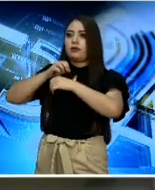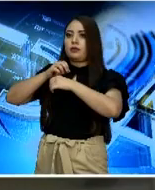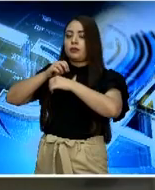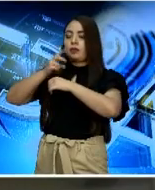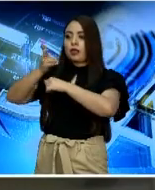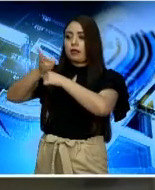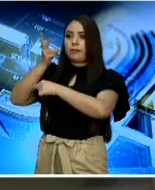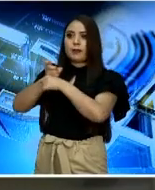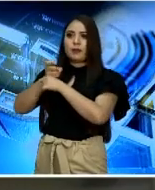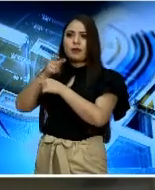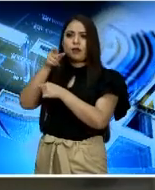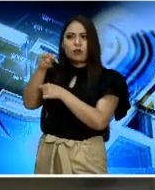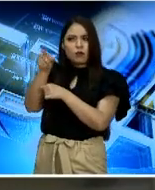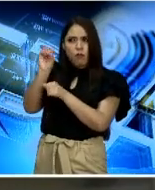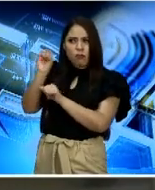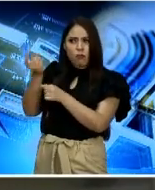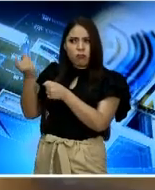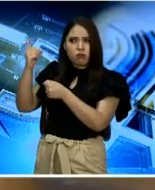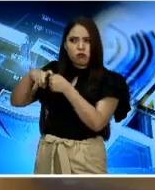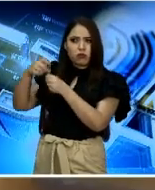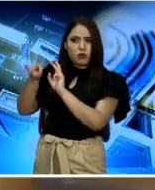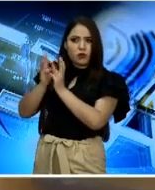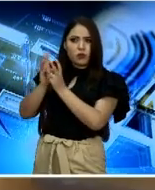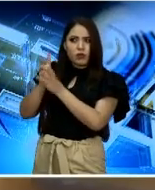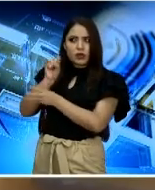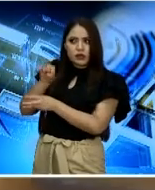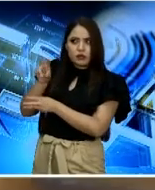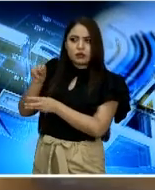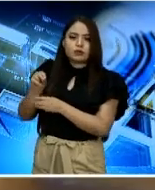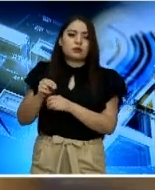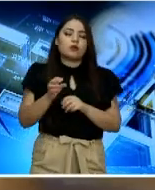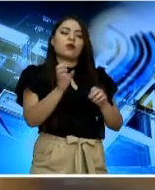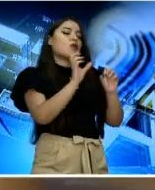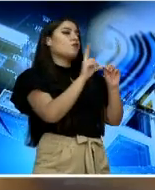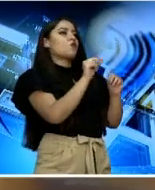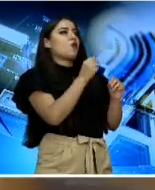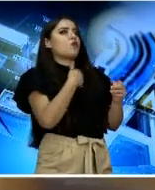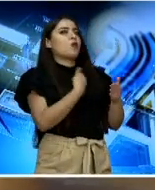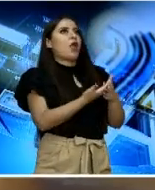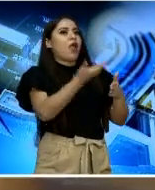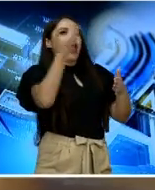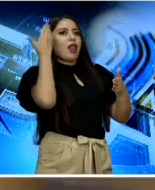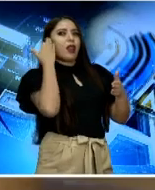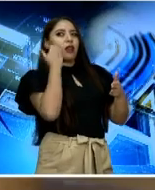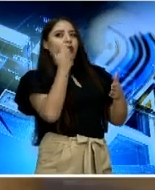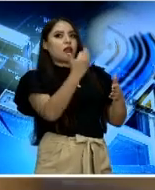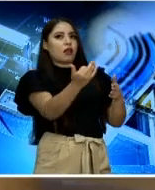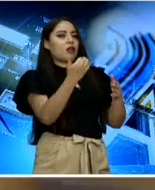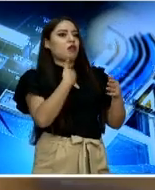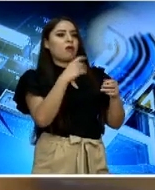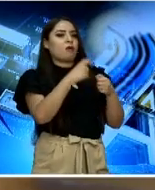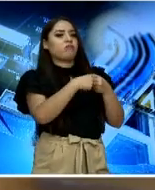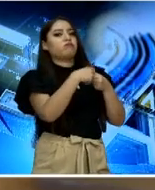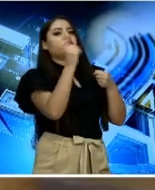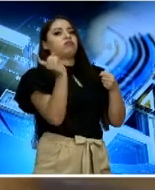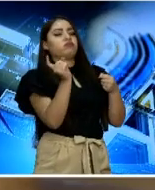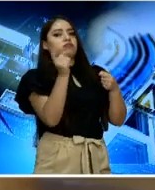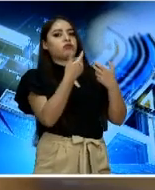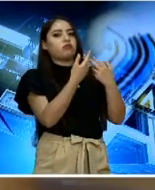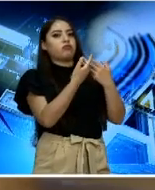estabas en ese grupo o sí estabas en ese grupo? No, yo ya tenía tiempo que no estaba en ese grupo, y yo todas las tareas